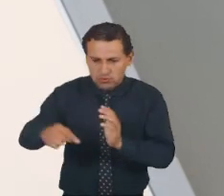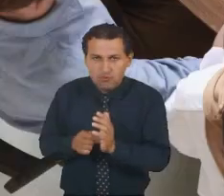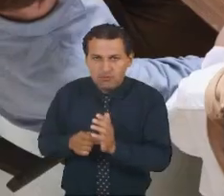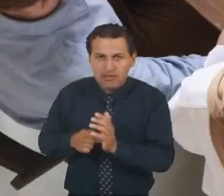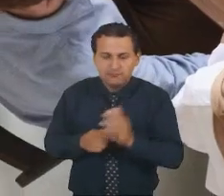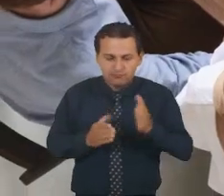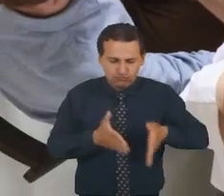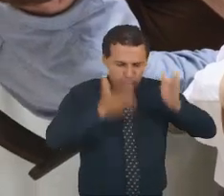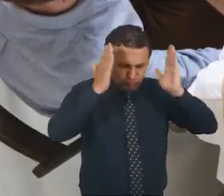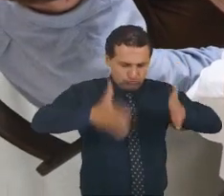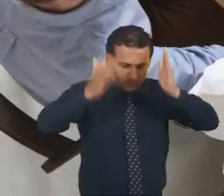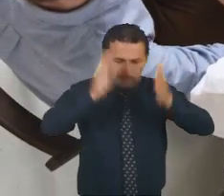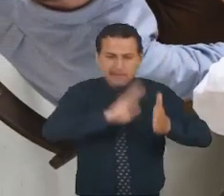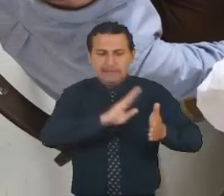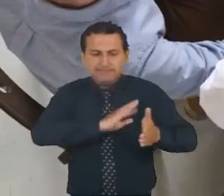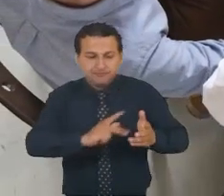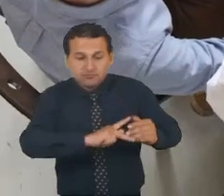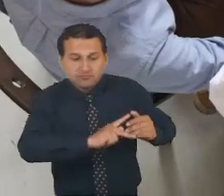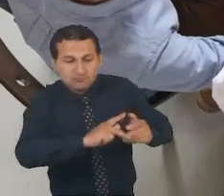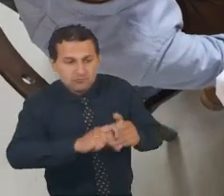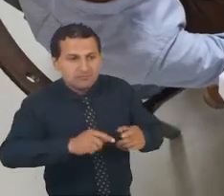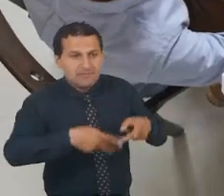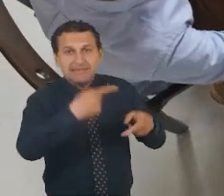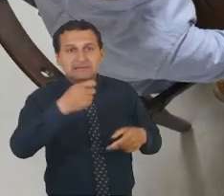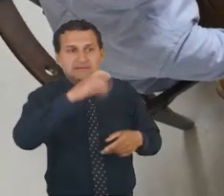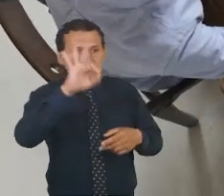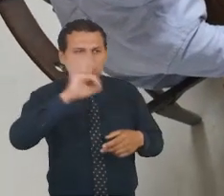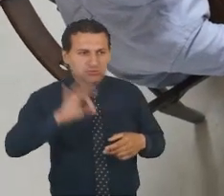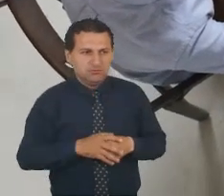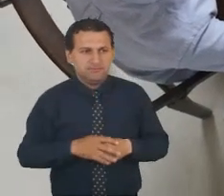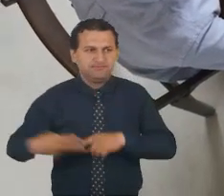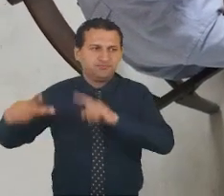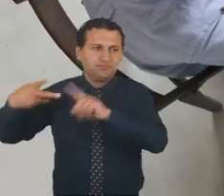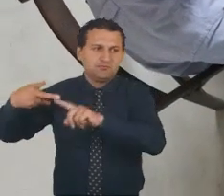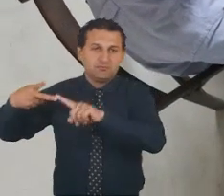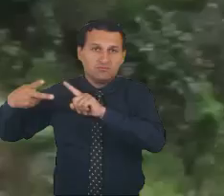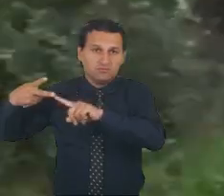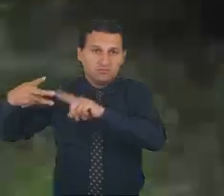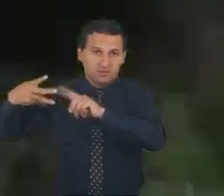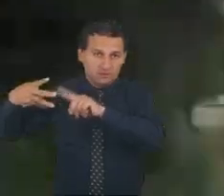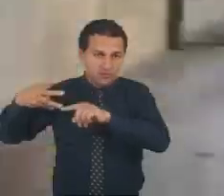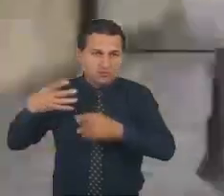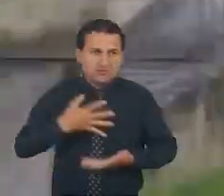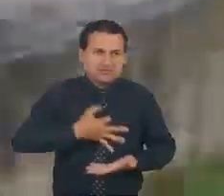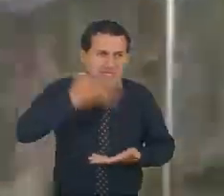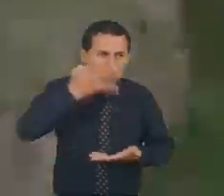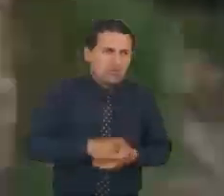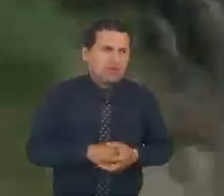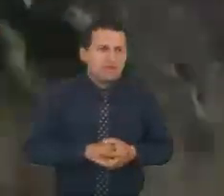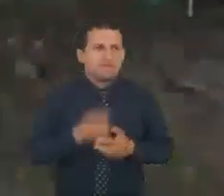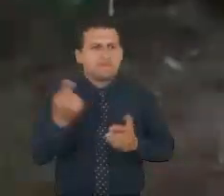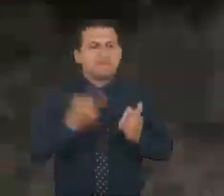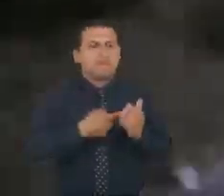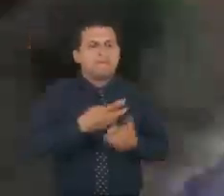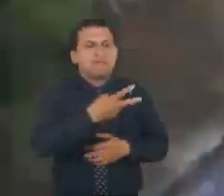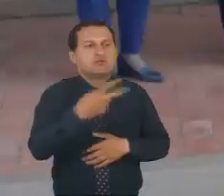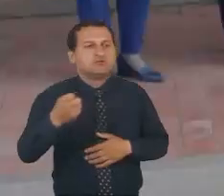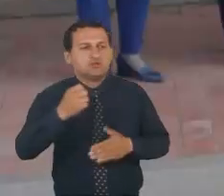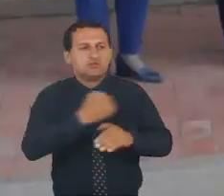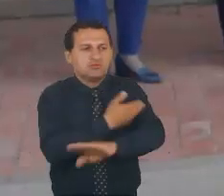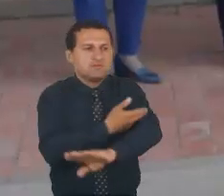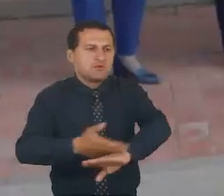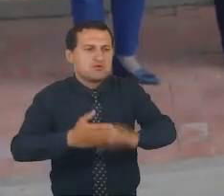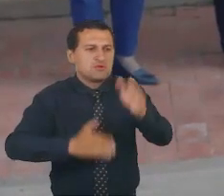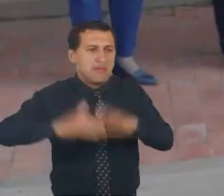Wi-Fi, asegurando el servicio a 1.000 usuarios mensualmente y una cobertura total en todos los edificios de la administración.